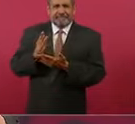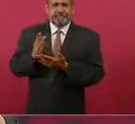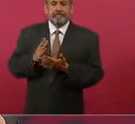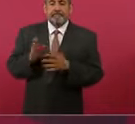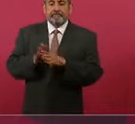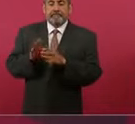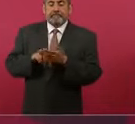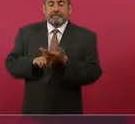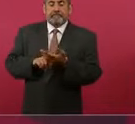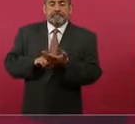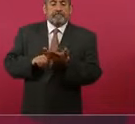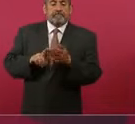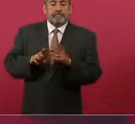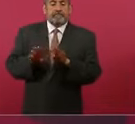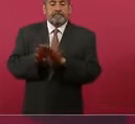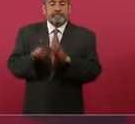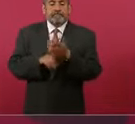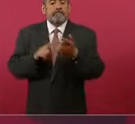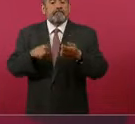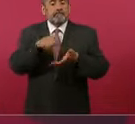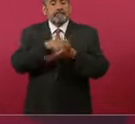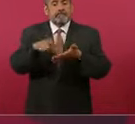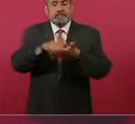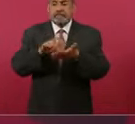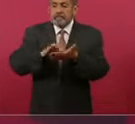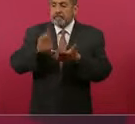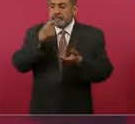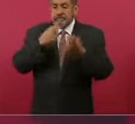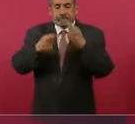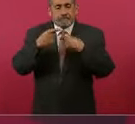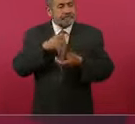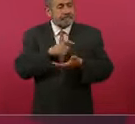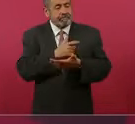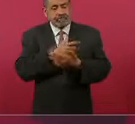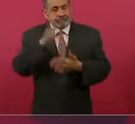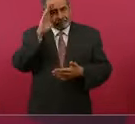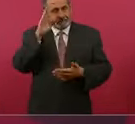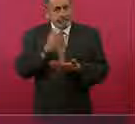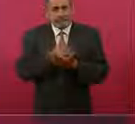El saqueo en la compra de las medicinas,